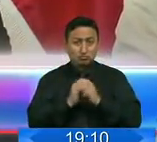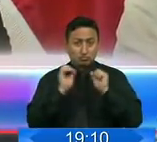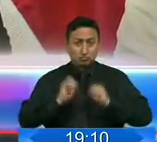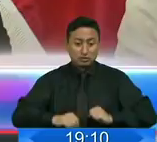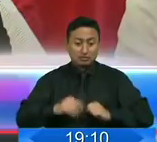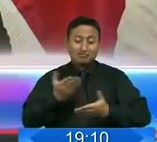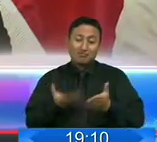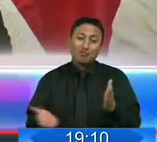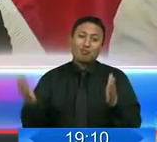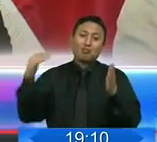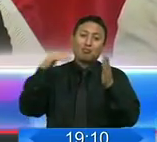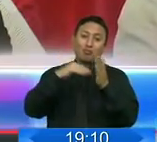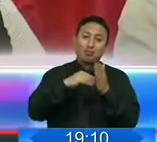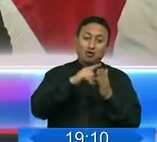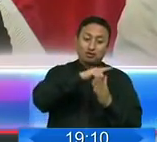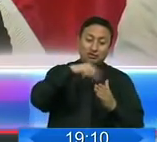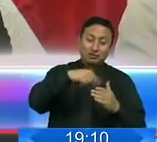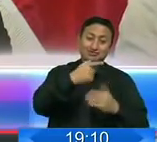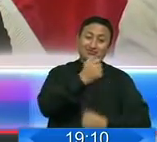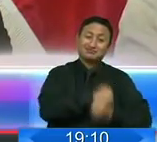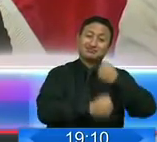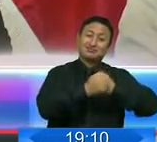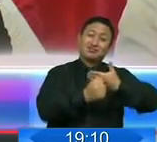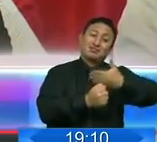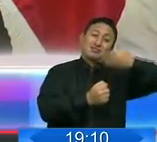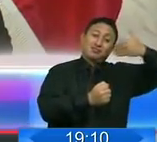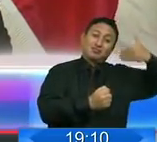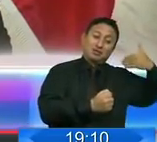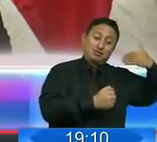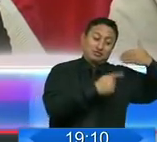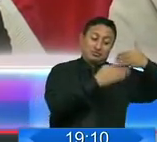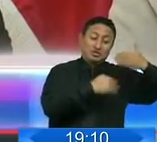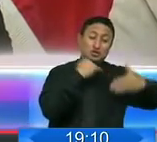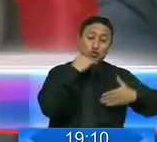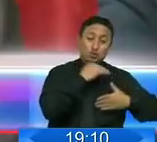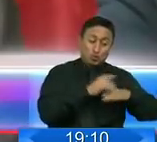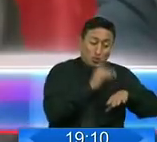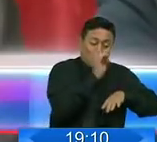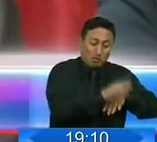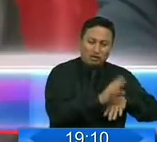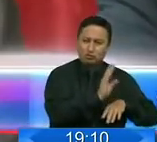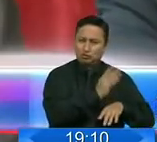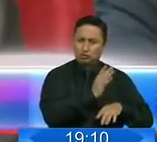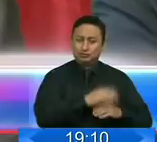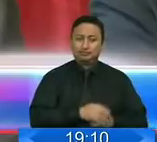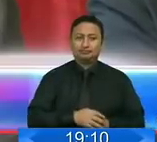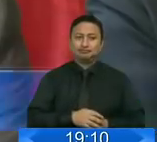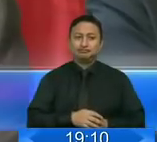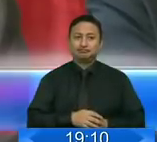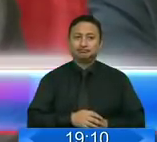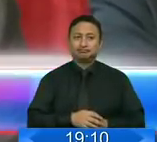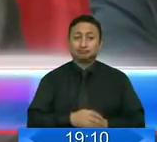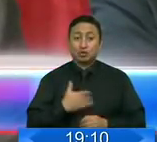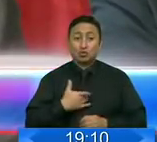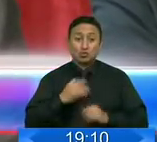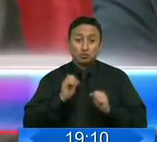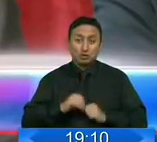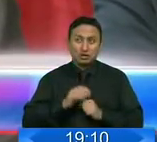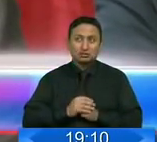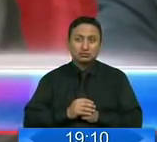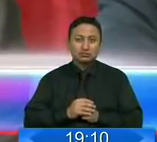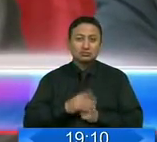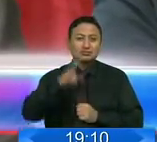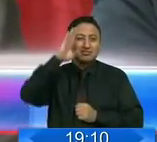regresemos a nuestros orígenes de no contaminar. Tenemos la ilusión de que una ciudad aquí en el